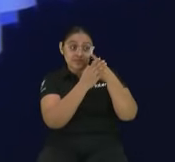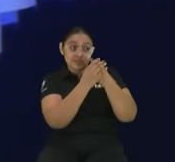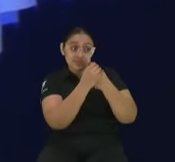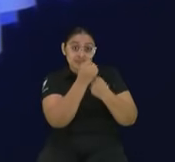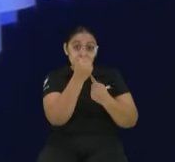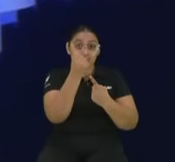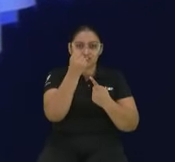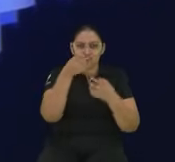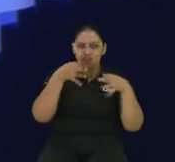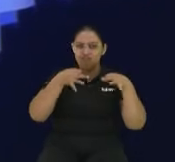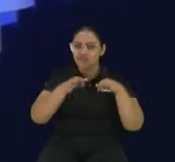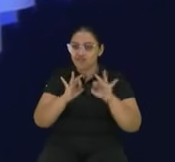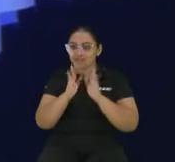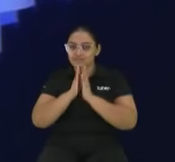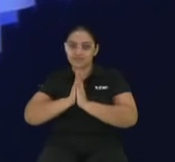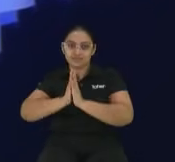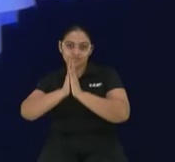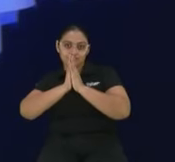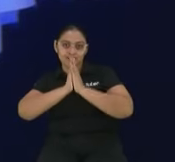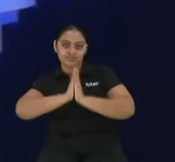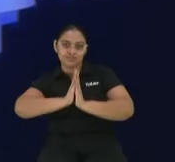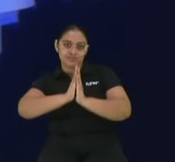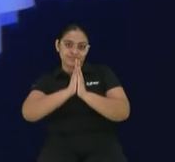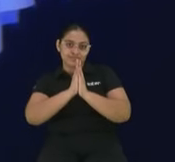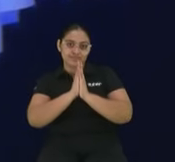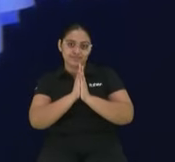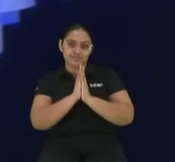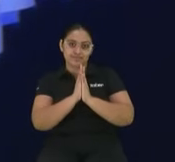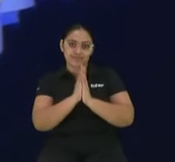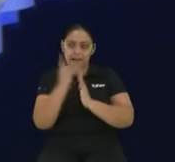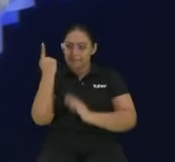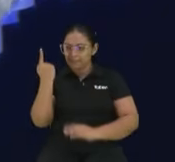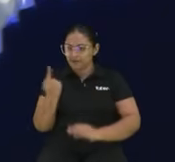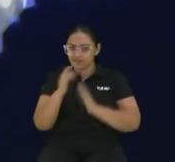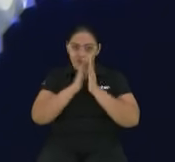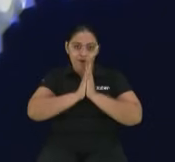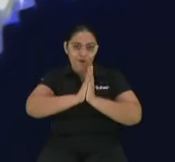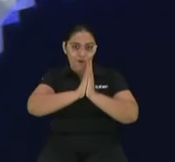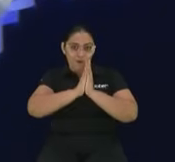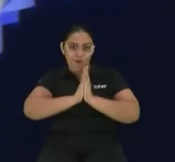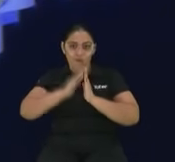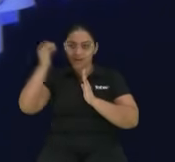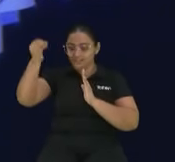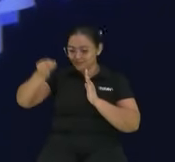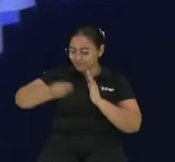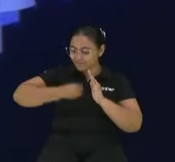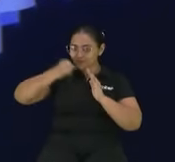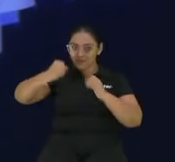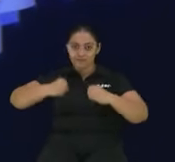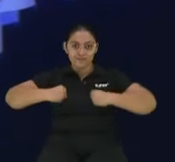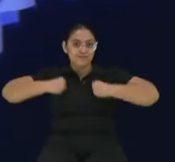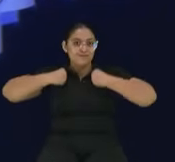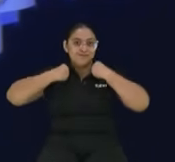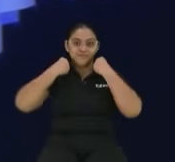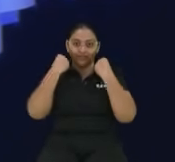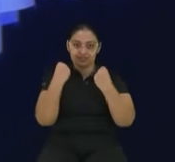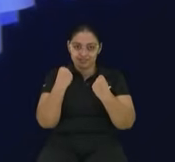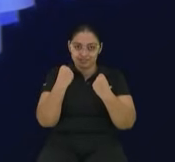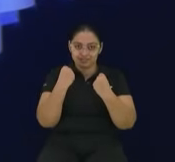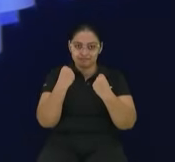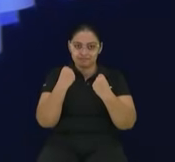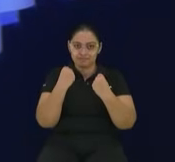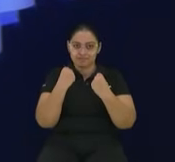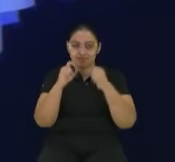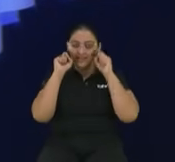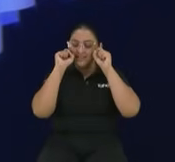través de la oración una persona que Ora es una persona fortalecida se levanta